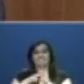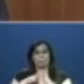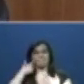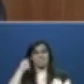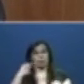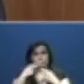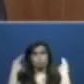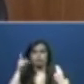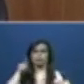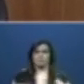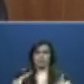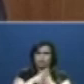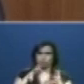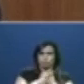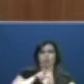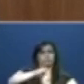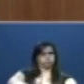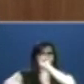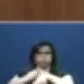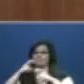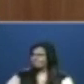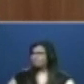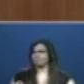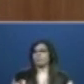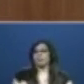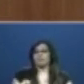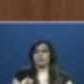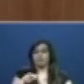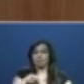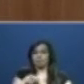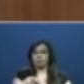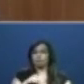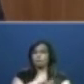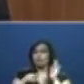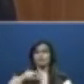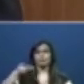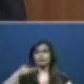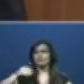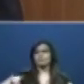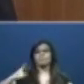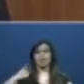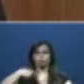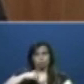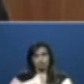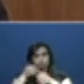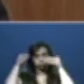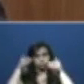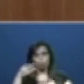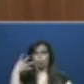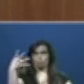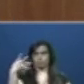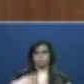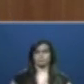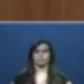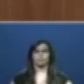de cambios estructurales y organizativos de calado Y en este sentido son cuatro los proyectos más importantes en los que estamos trabajando